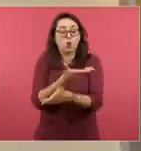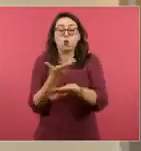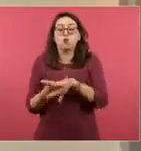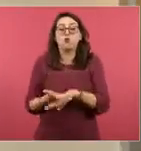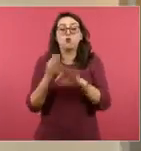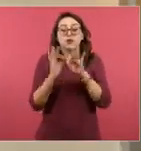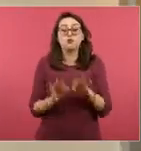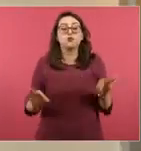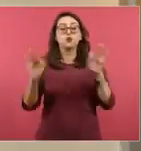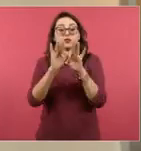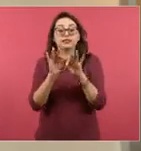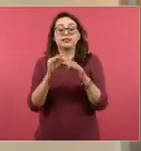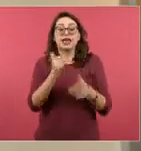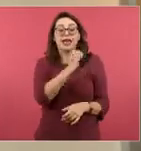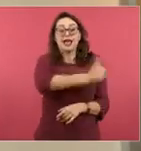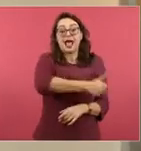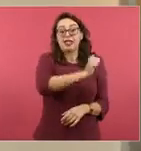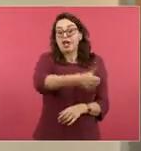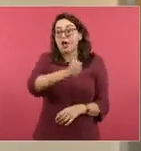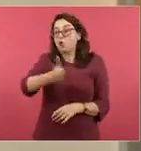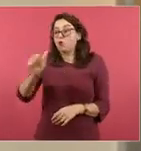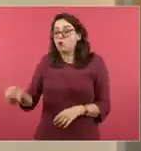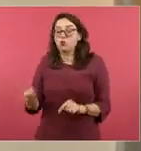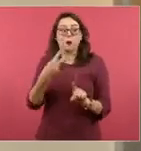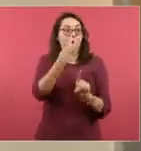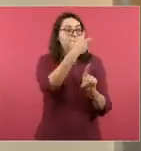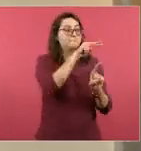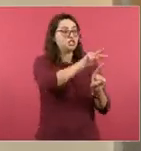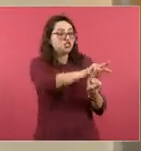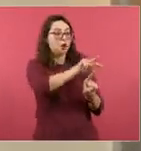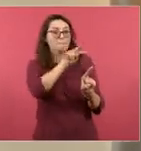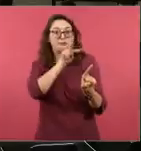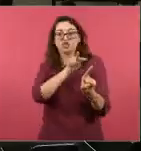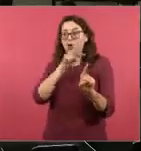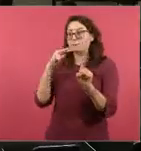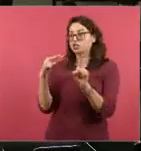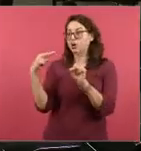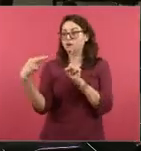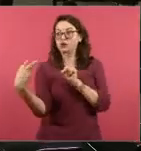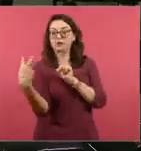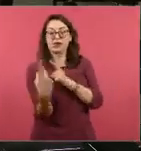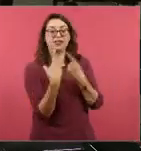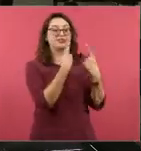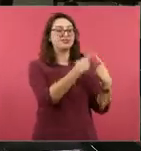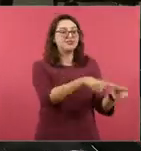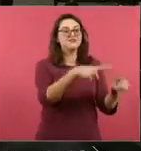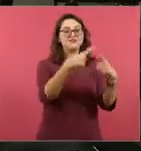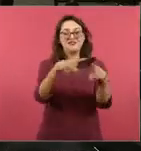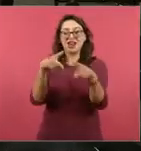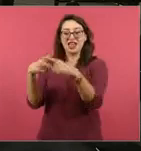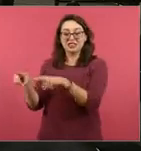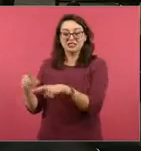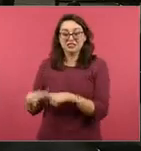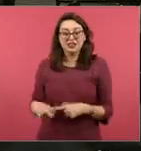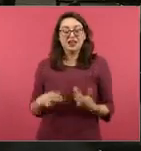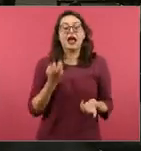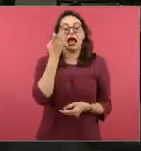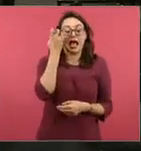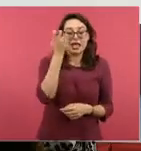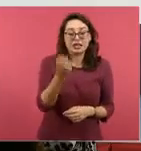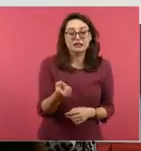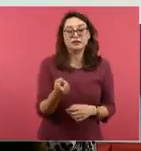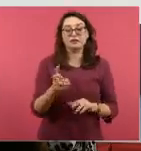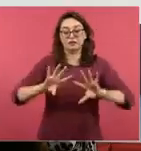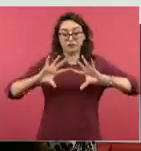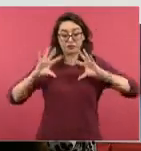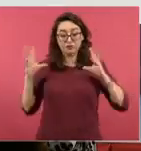son diferentes visiones para comprender los contenidos matemáticos. Entonces, de ahí que para tener toda